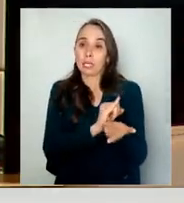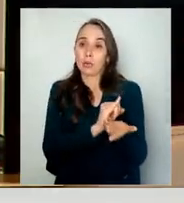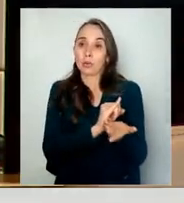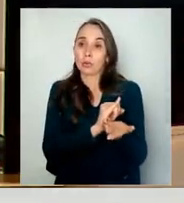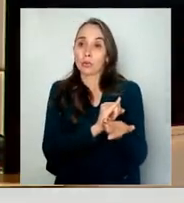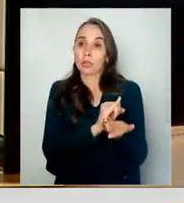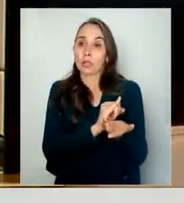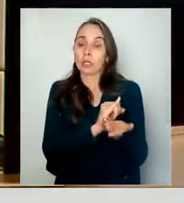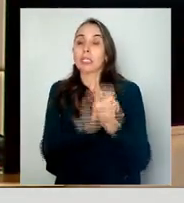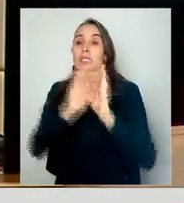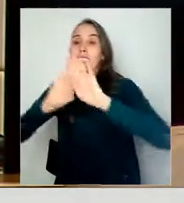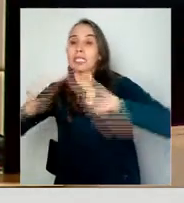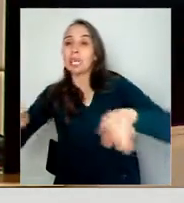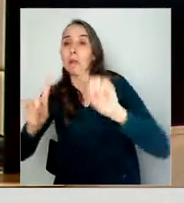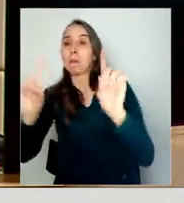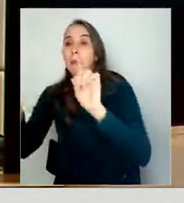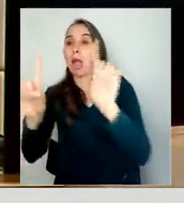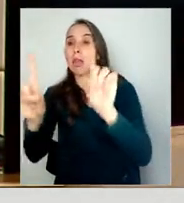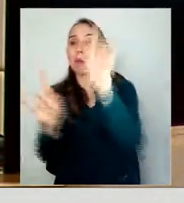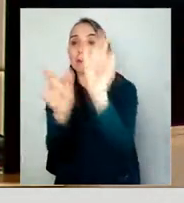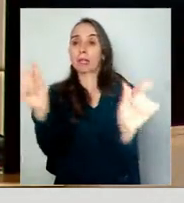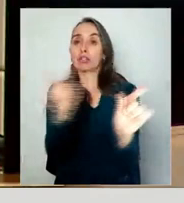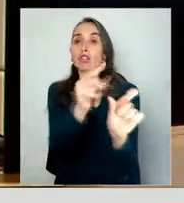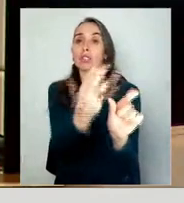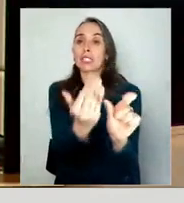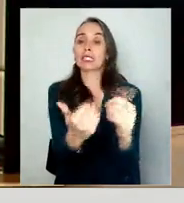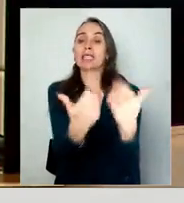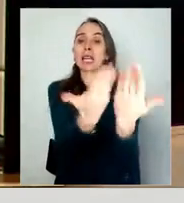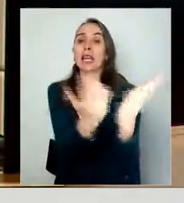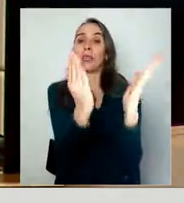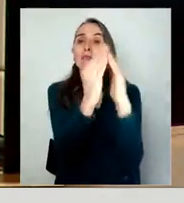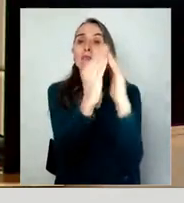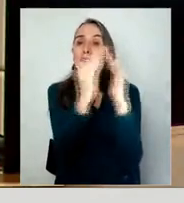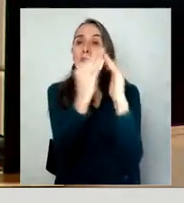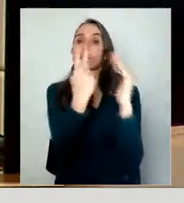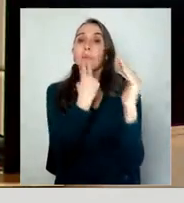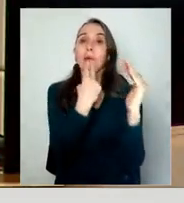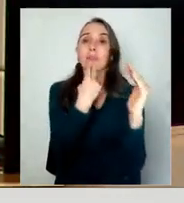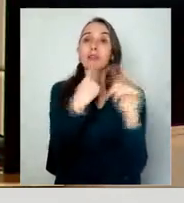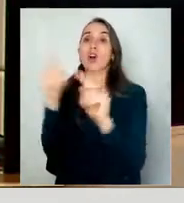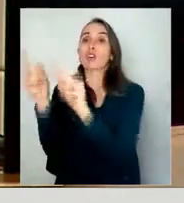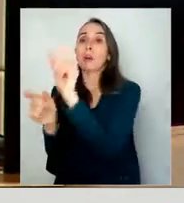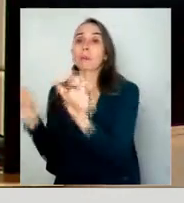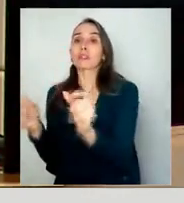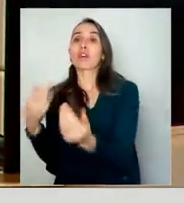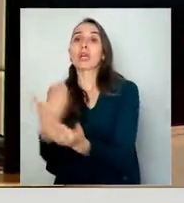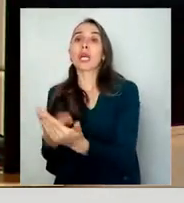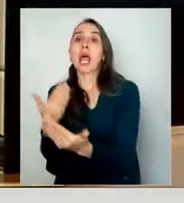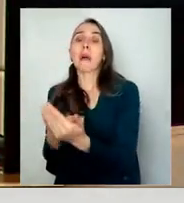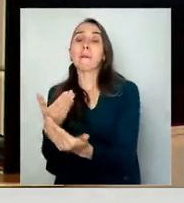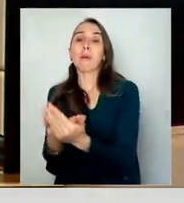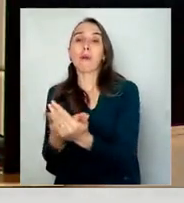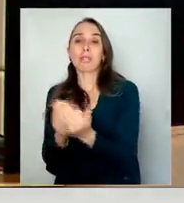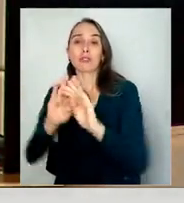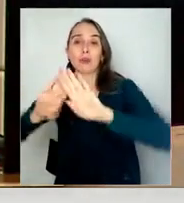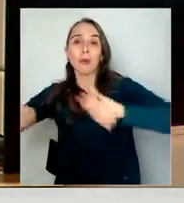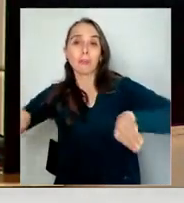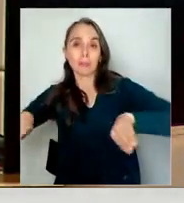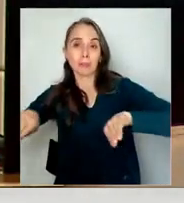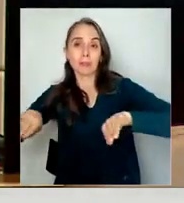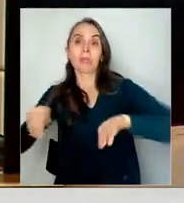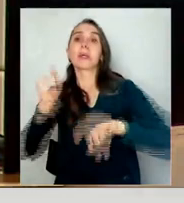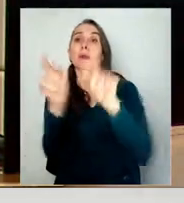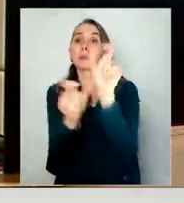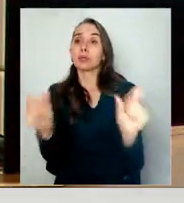entre quienes efectivamente requieren una solución habitacional y quienes pudieran estar sacando provecho pero volvemos a quienes lo necesitan